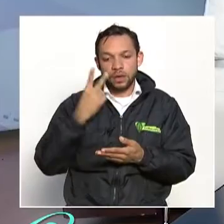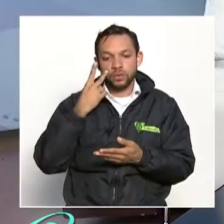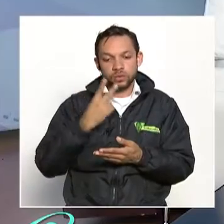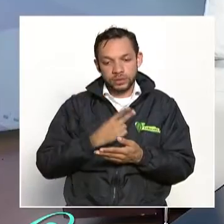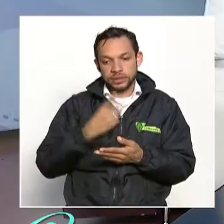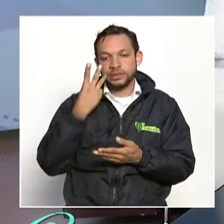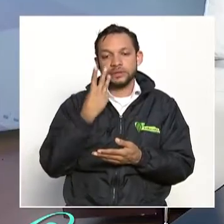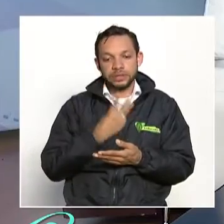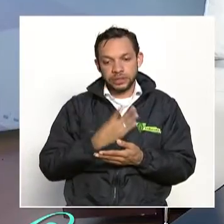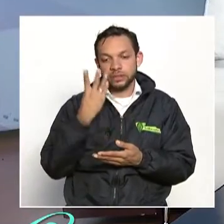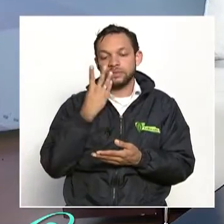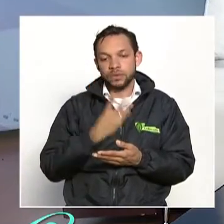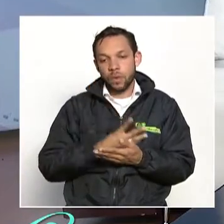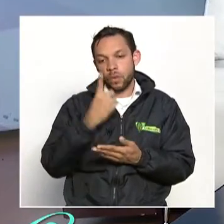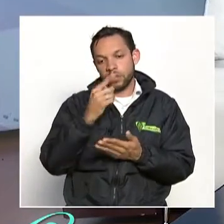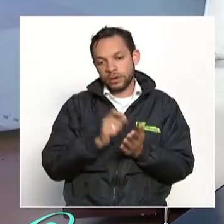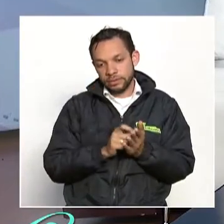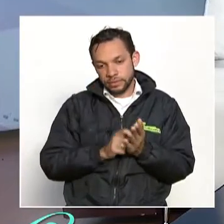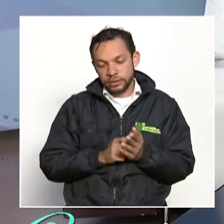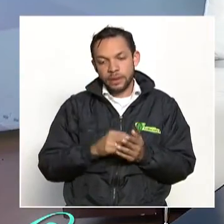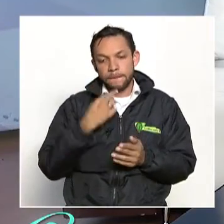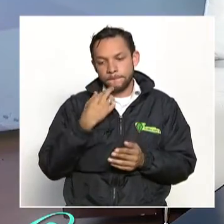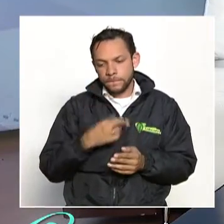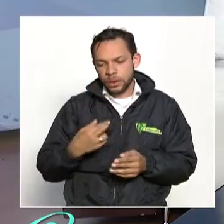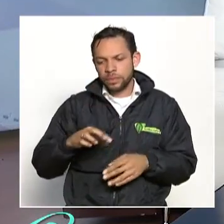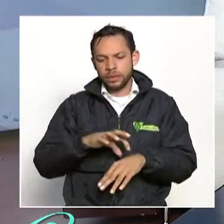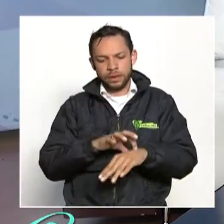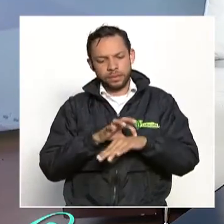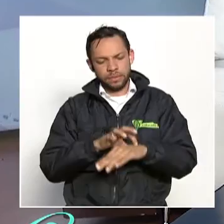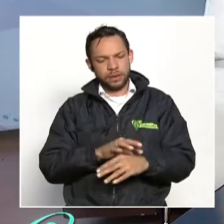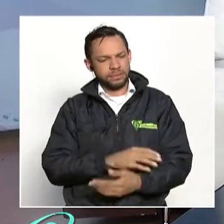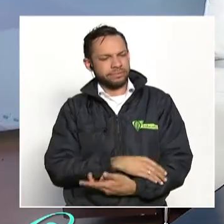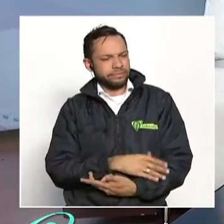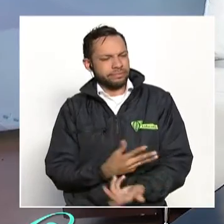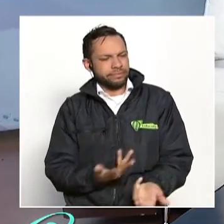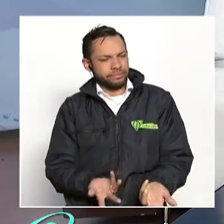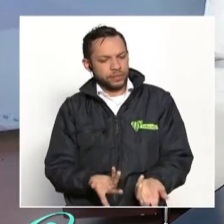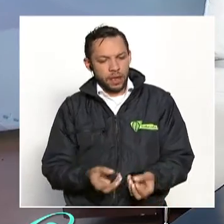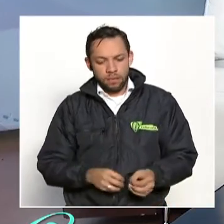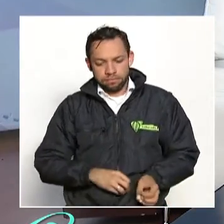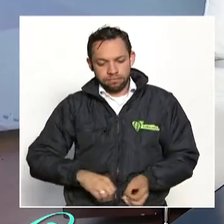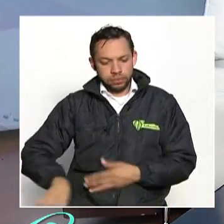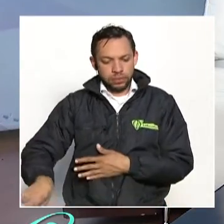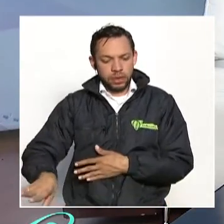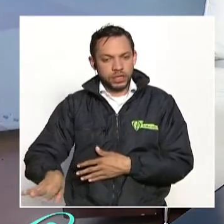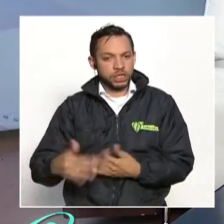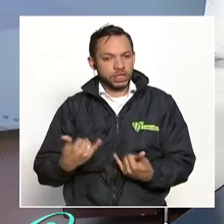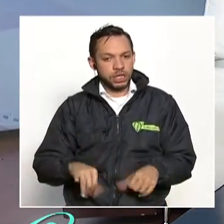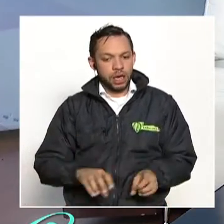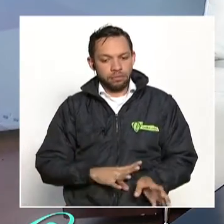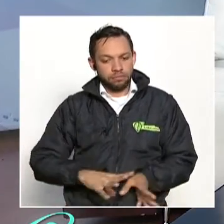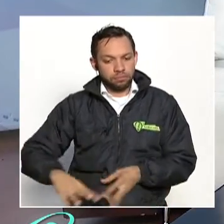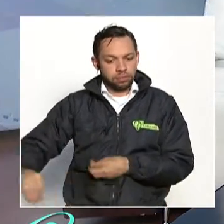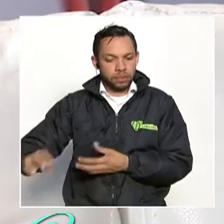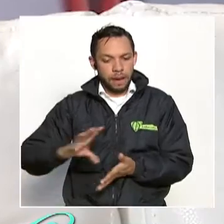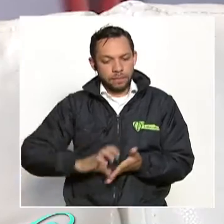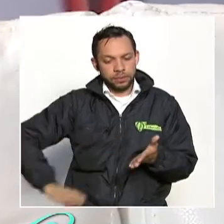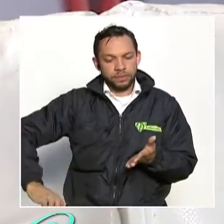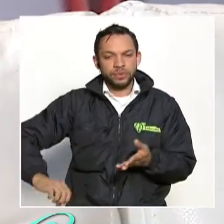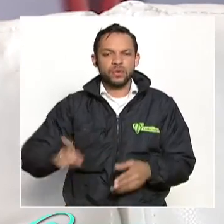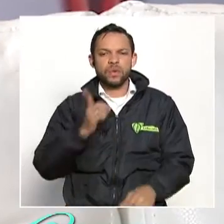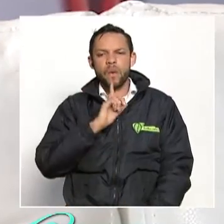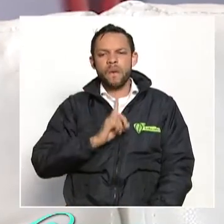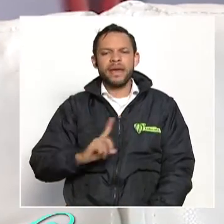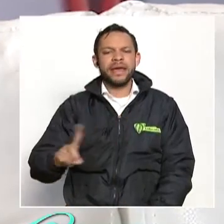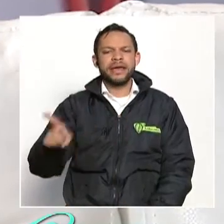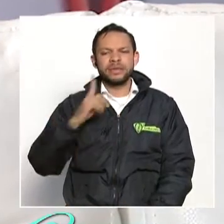muchos profesionales de la salud que están viendo este programa se preguntarán, ¿y entonces se quedó sin flora la persona, sin bacterias? No, eso es un mito,